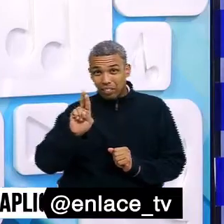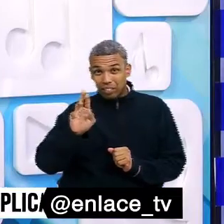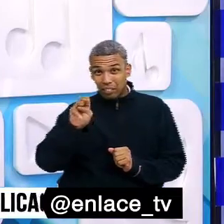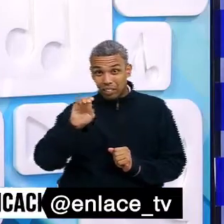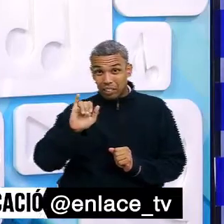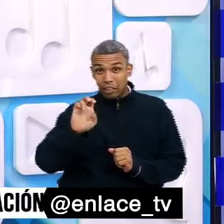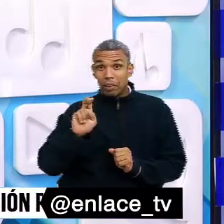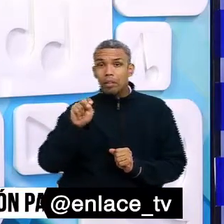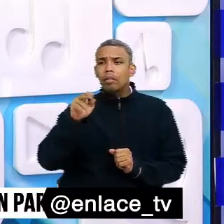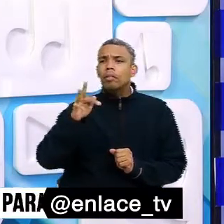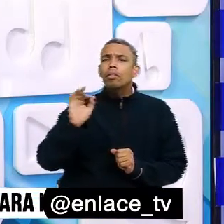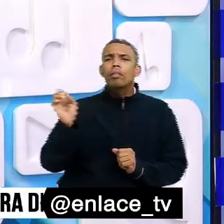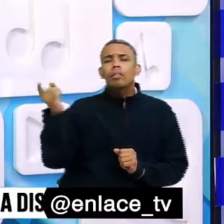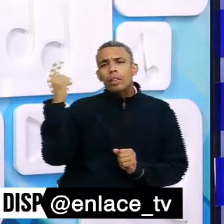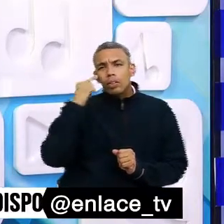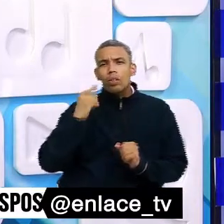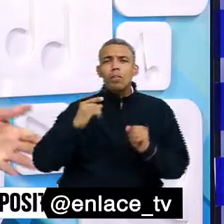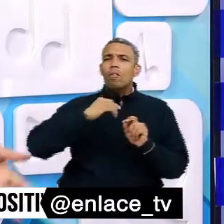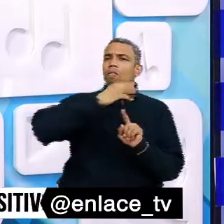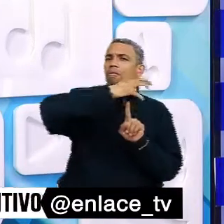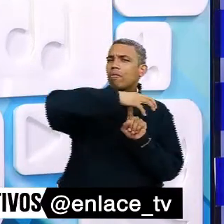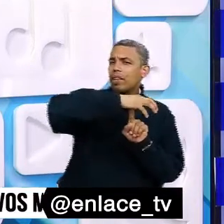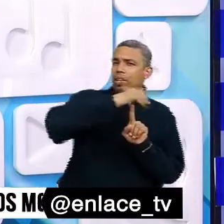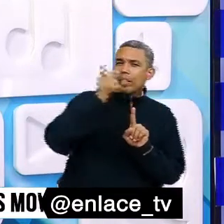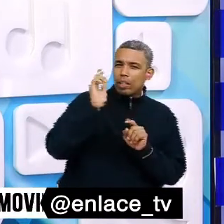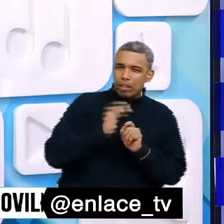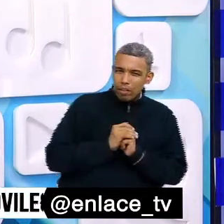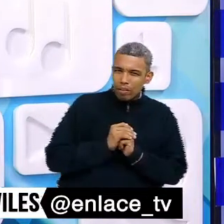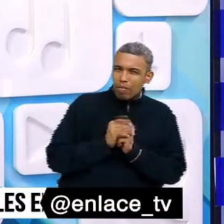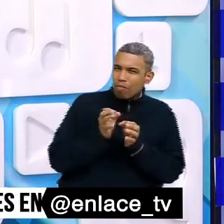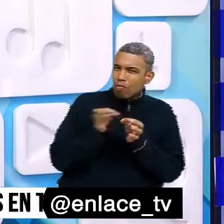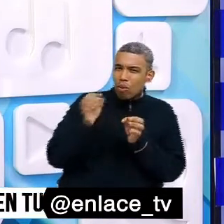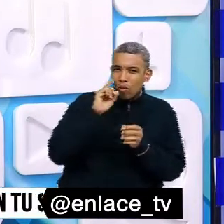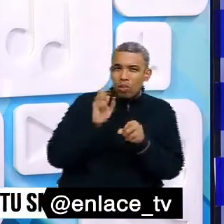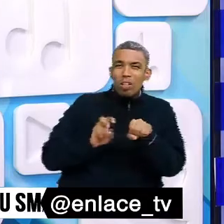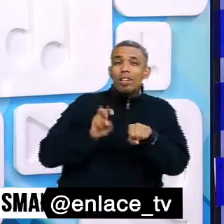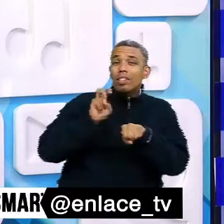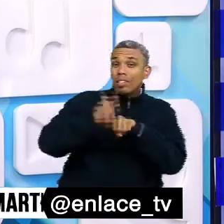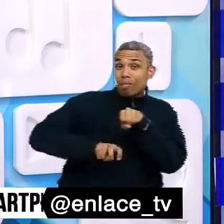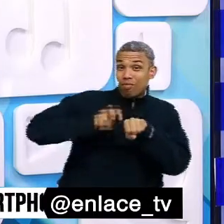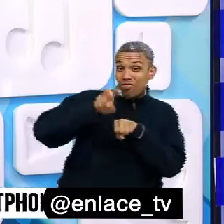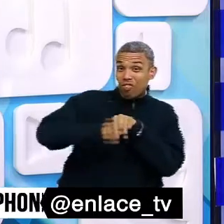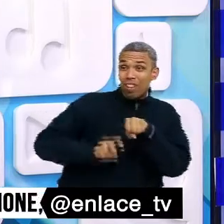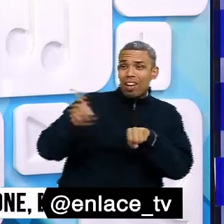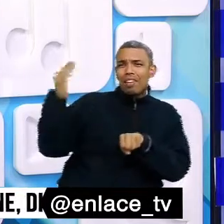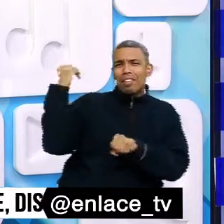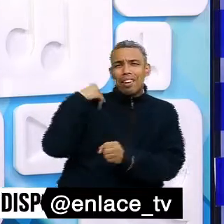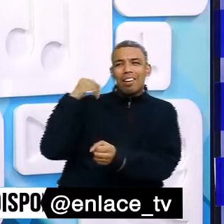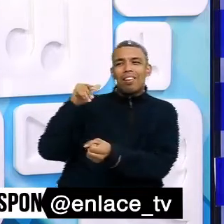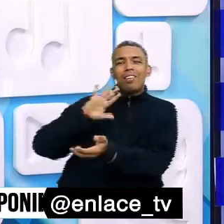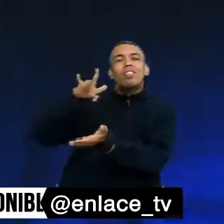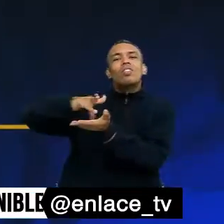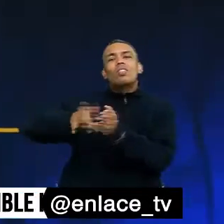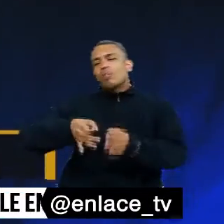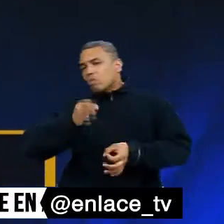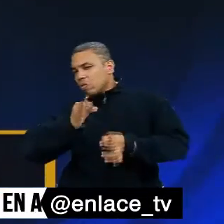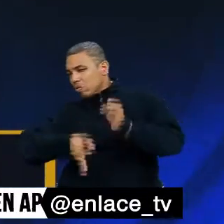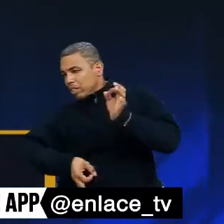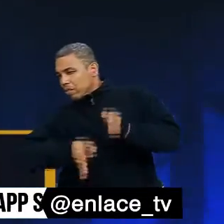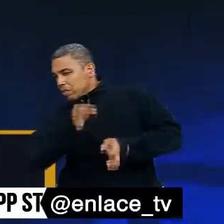en la 27ª Ferias y Fiestas del municipio de Puente Nacional el pasado fin de semana. La